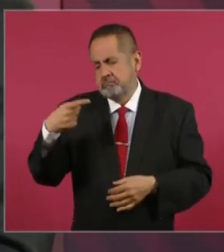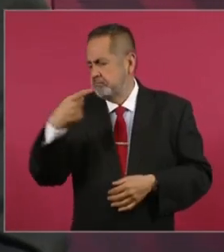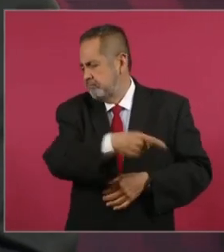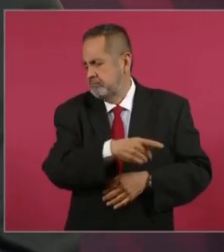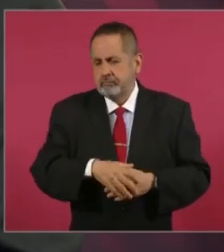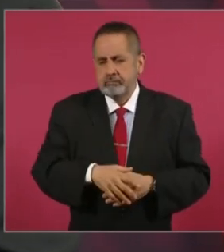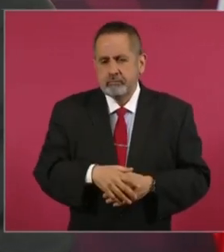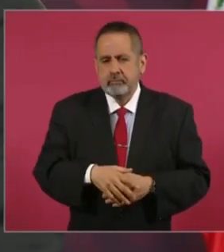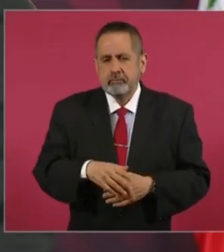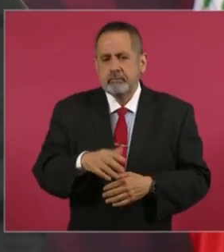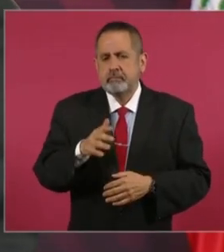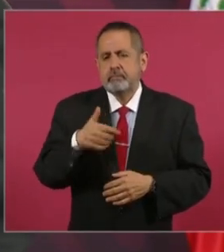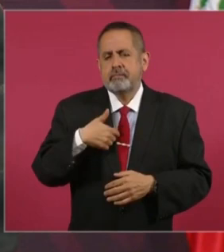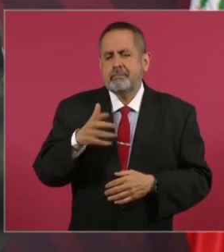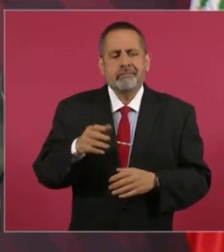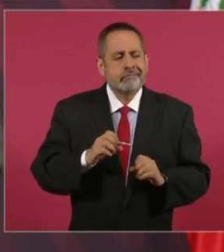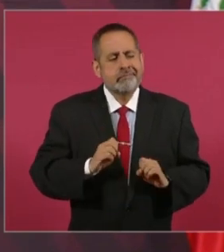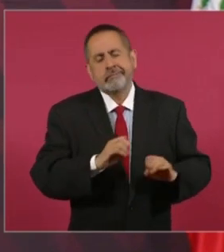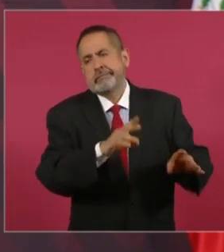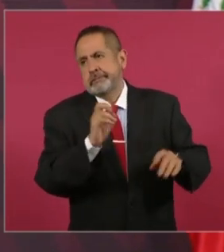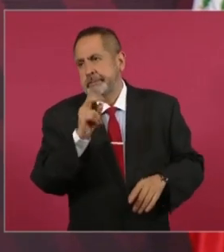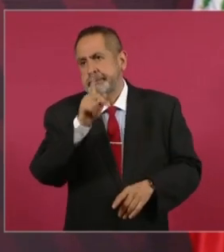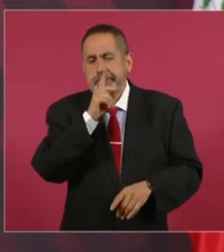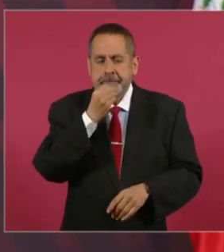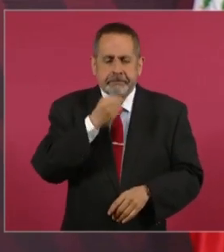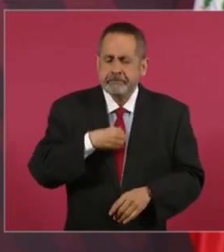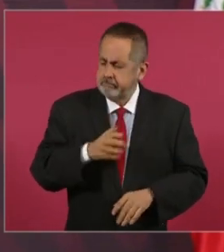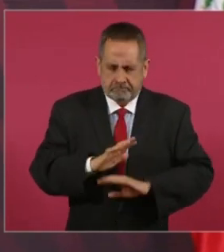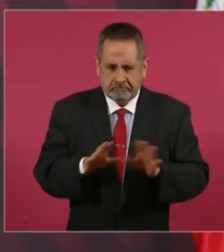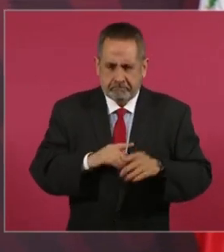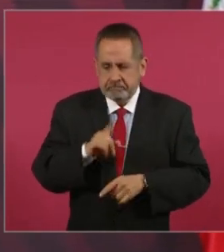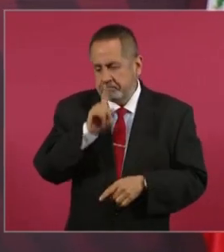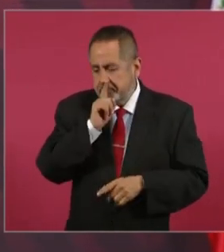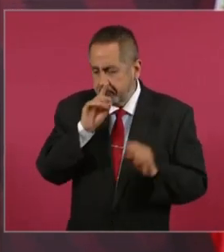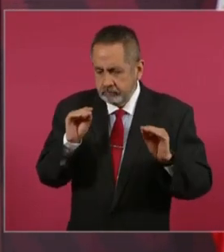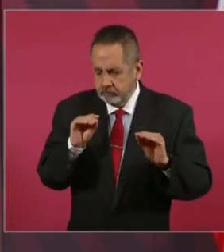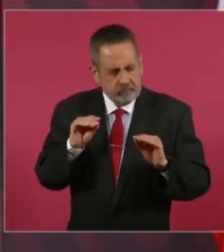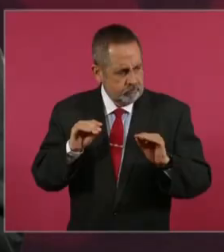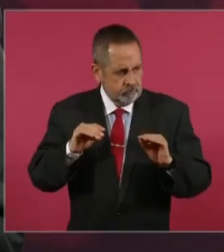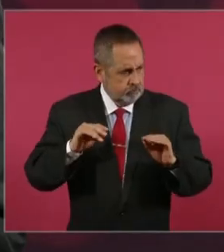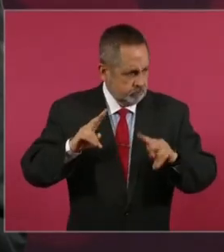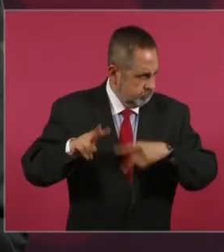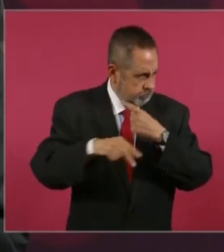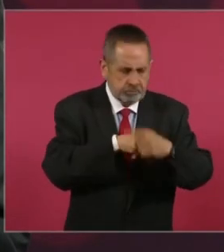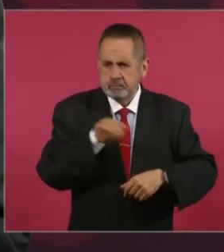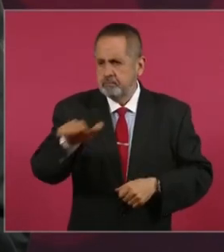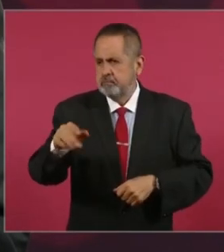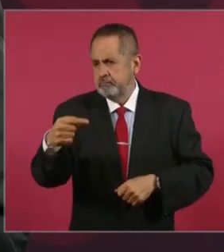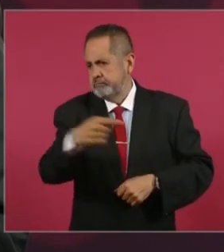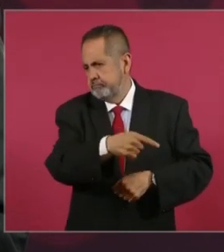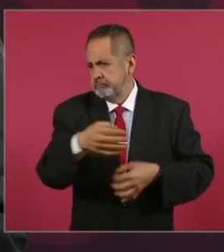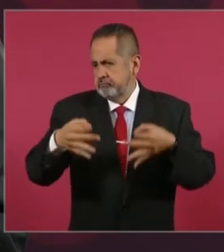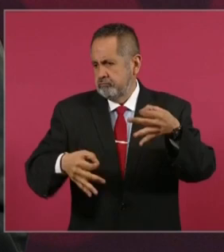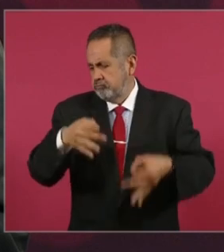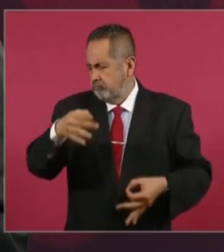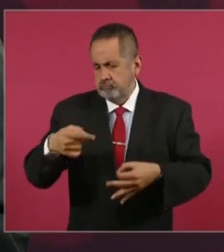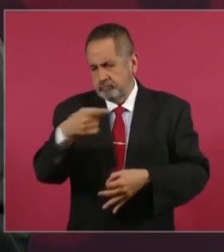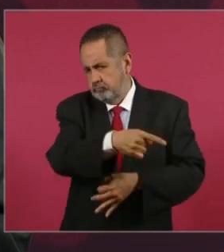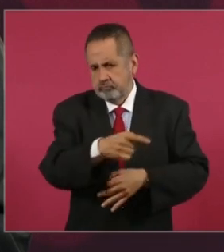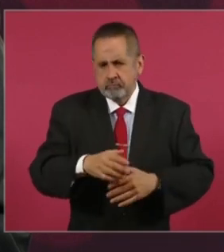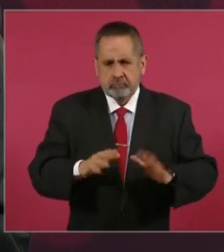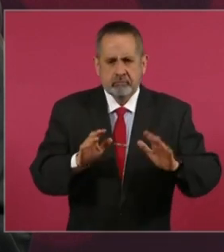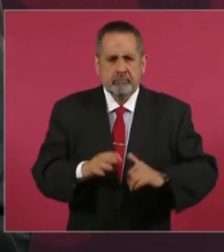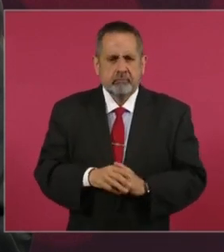callados y que no haya inmovilismo,